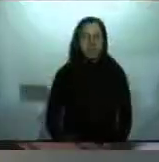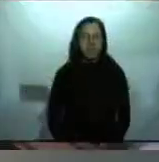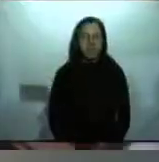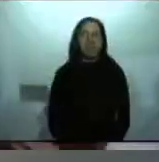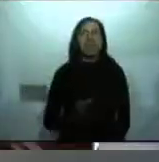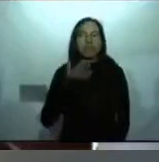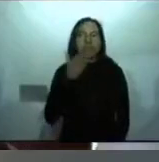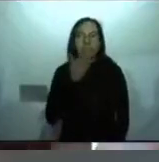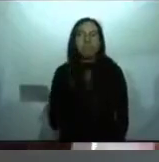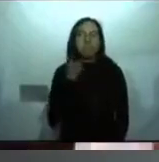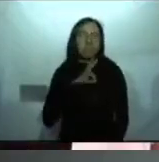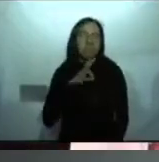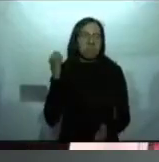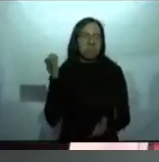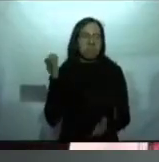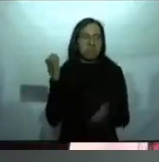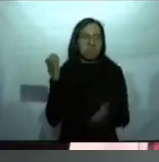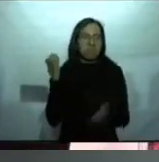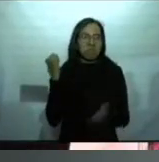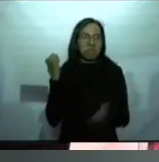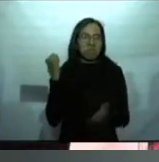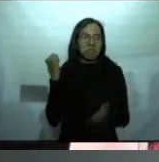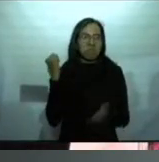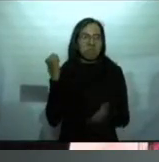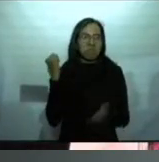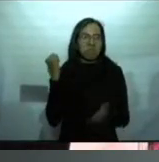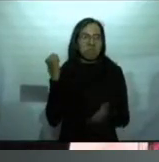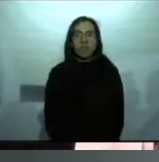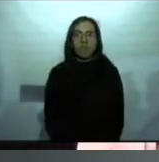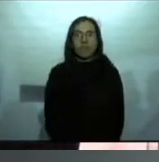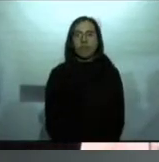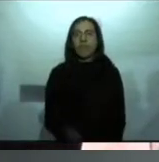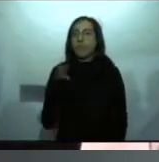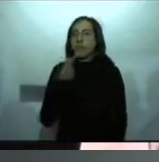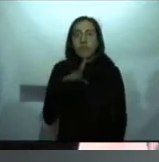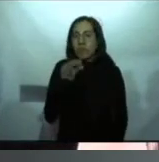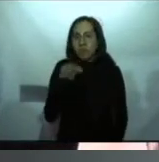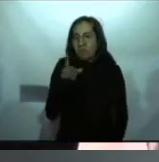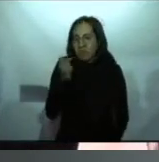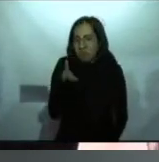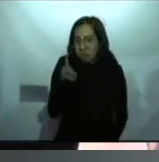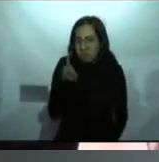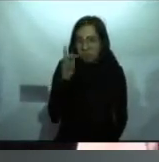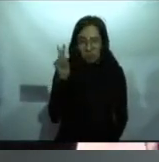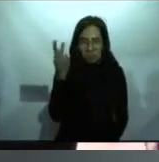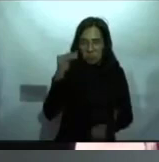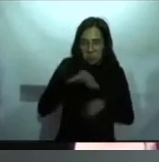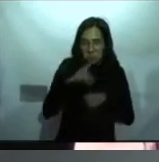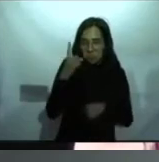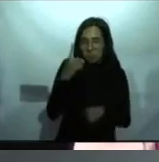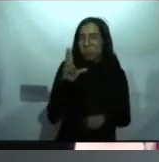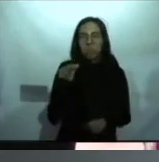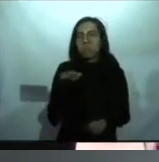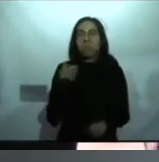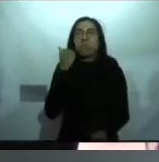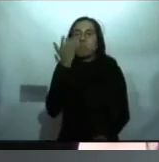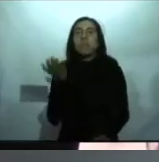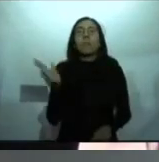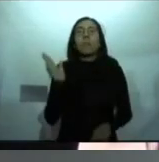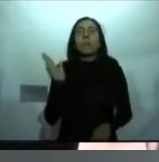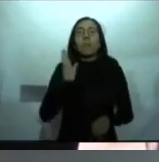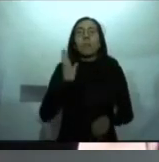Aprobado. Pero no nos vamos a quedar ahí. Queremos